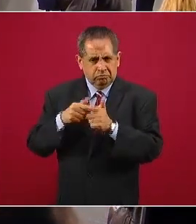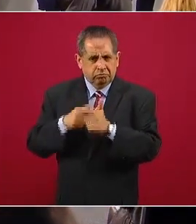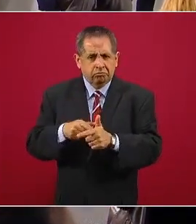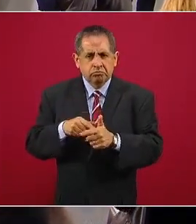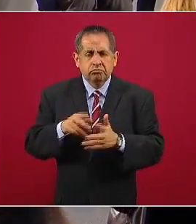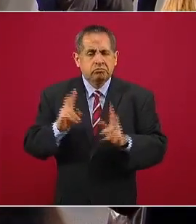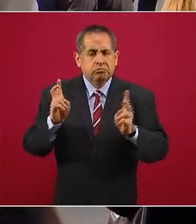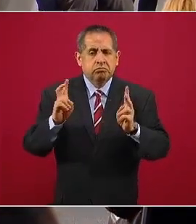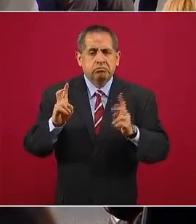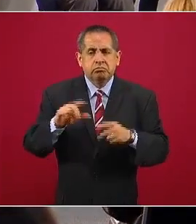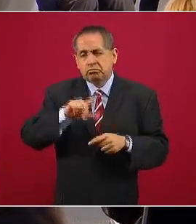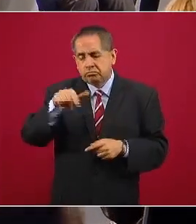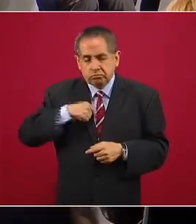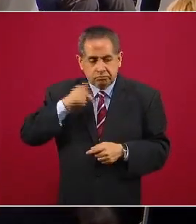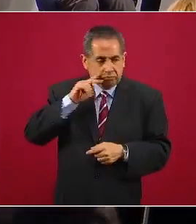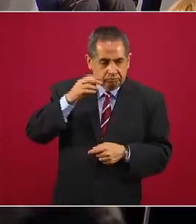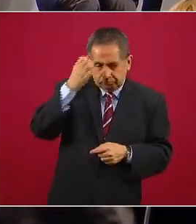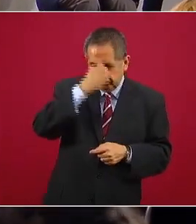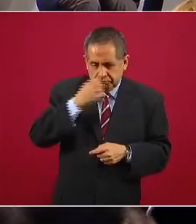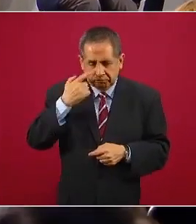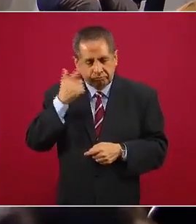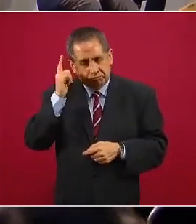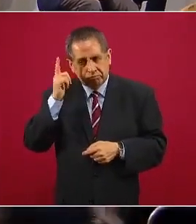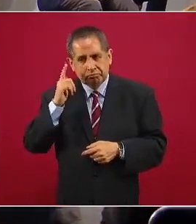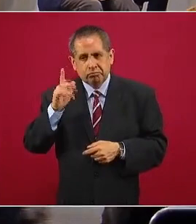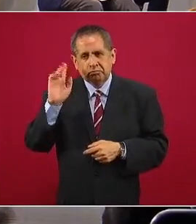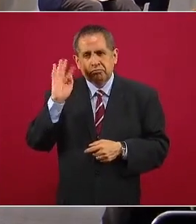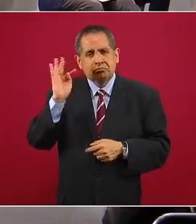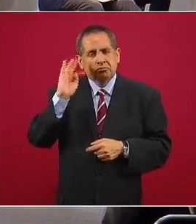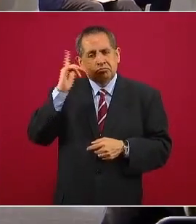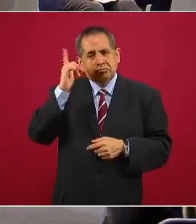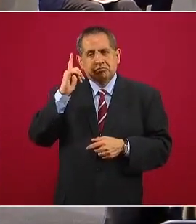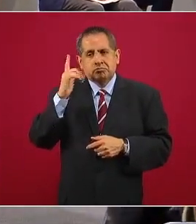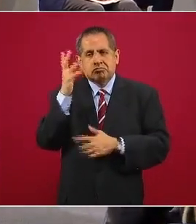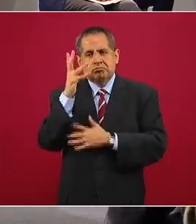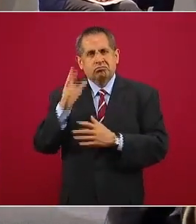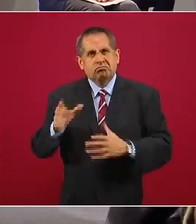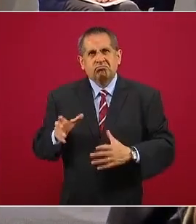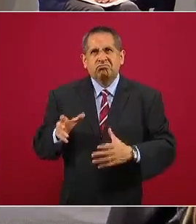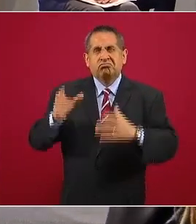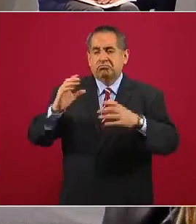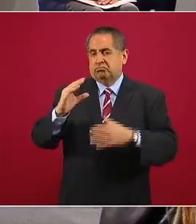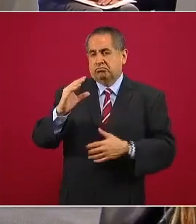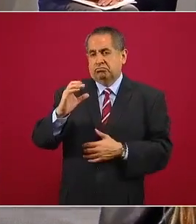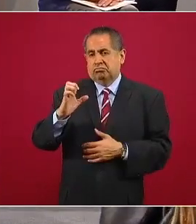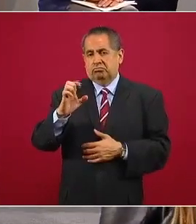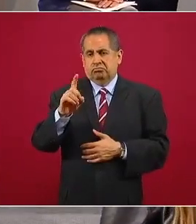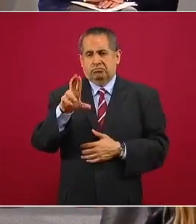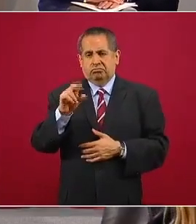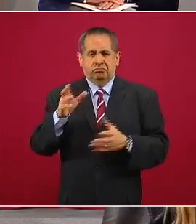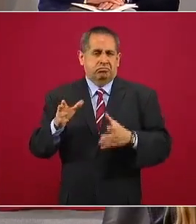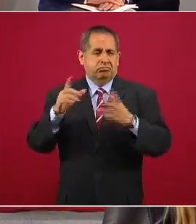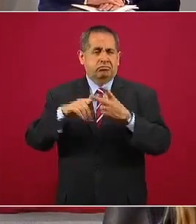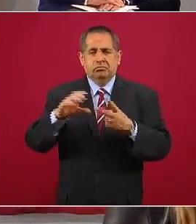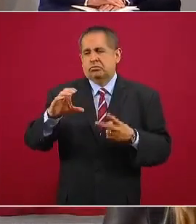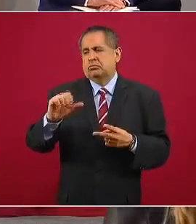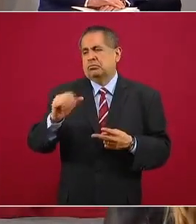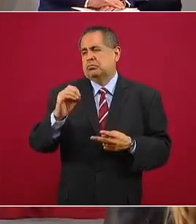ya vamos a poder evaluar, y yo espero que ya los árboles, los cedros, los